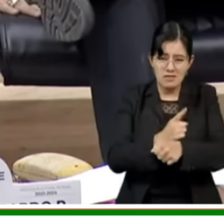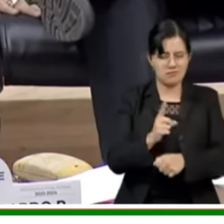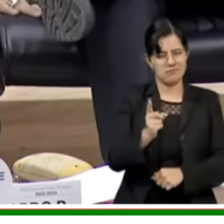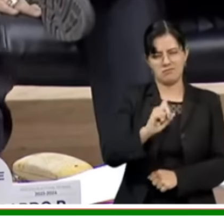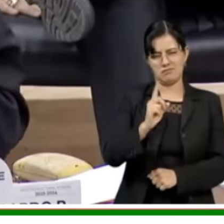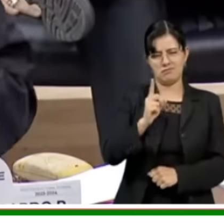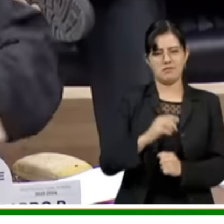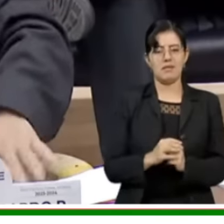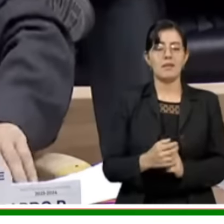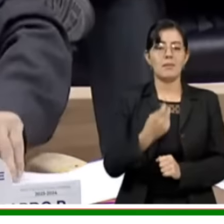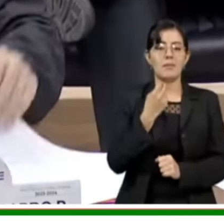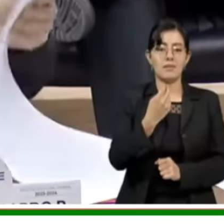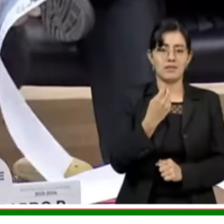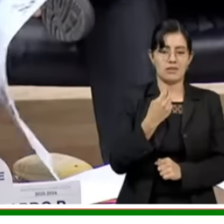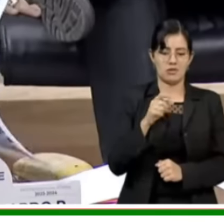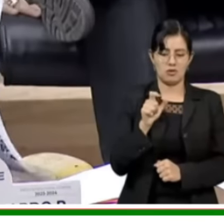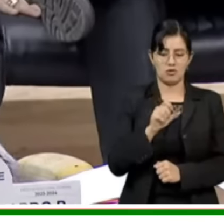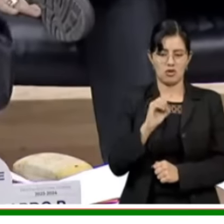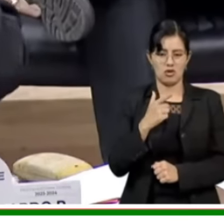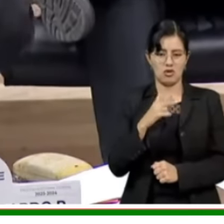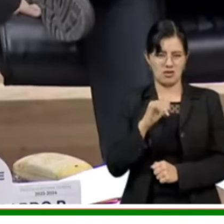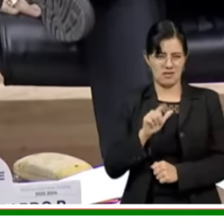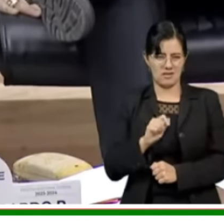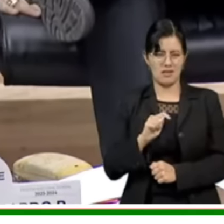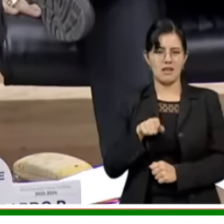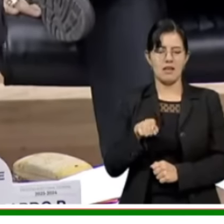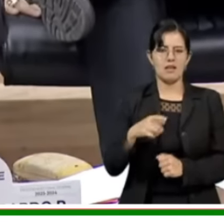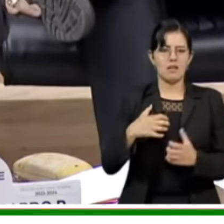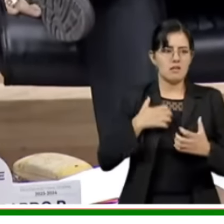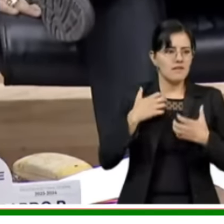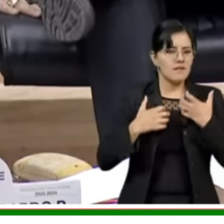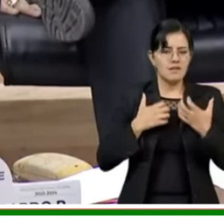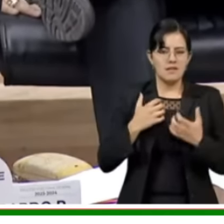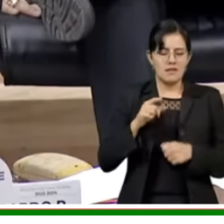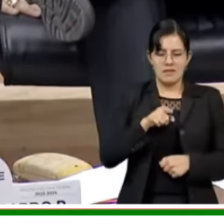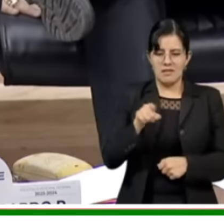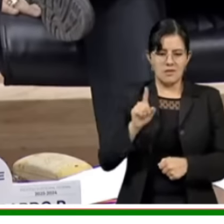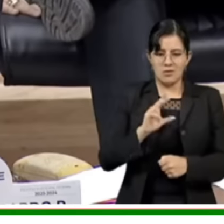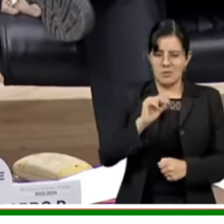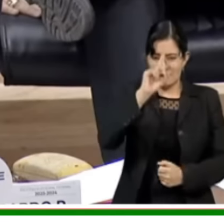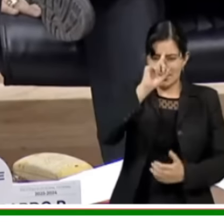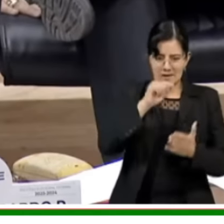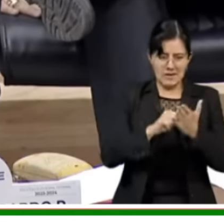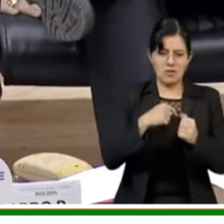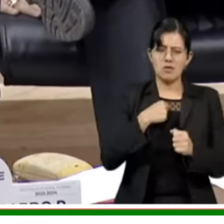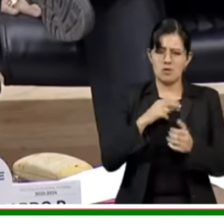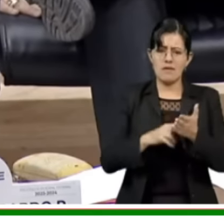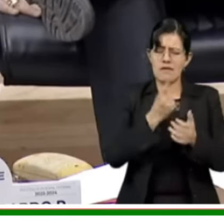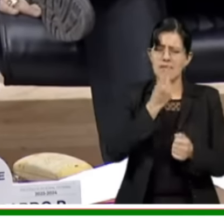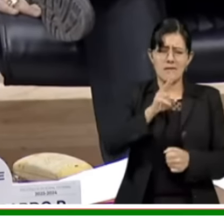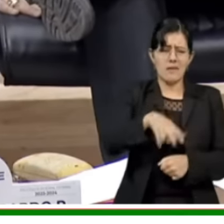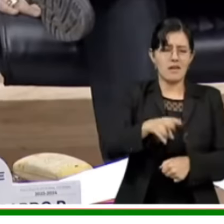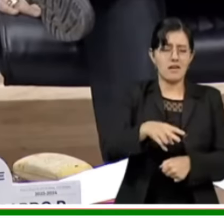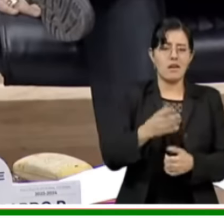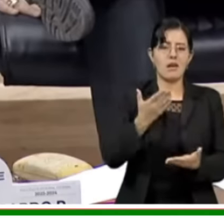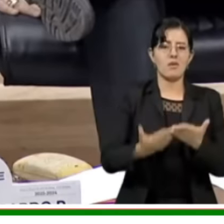eso sochil Gálvez en su desesperación que no le creen la palabra y que no le creen lo que firmó con sangre tiene que usar